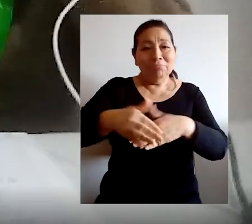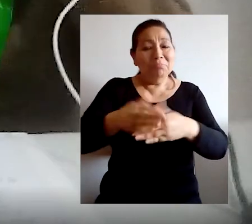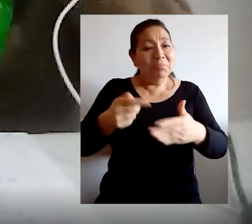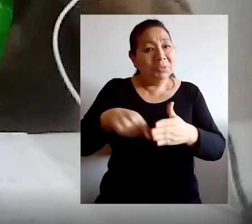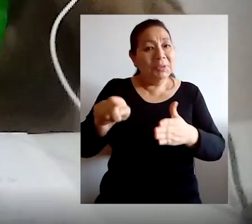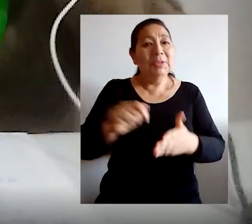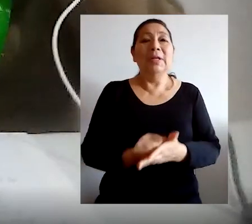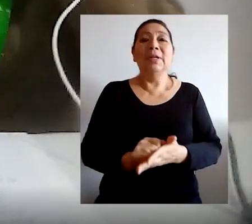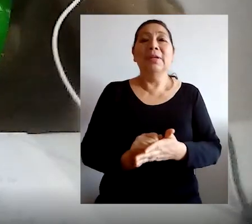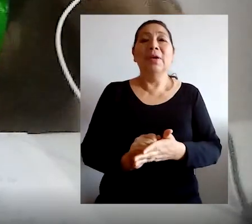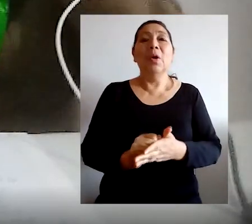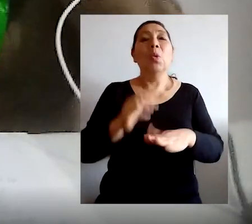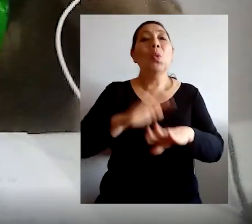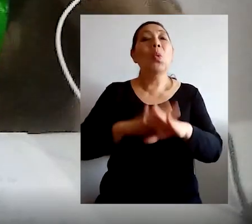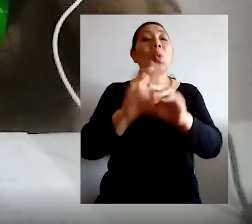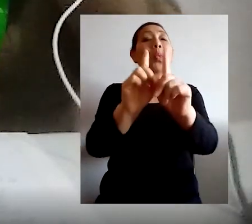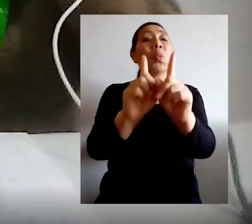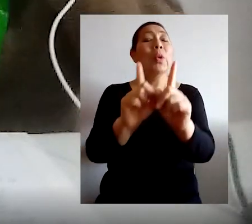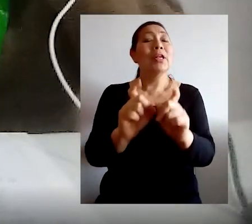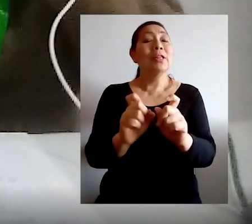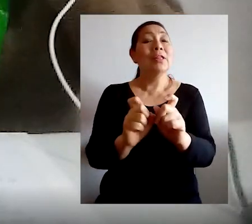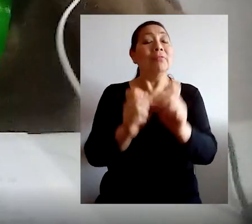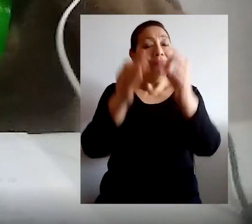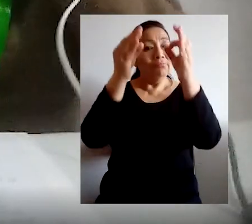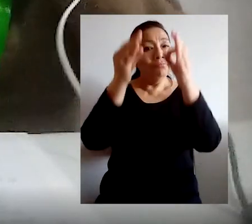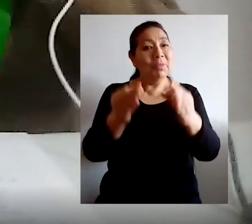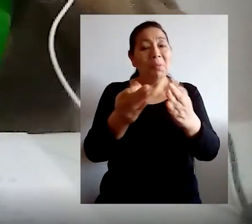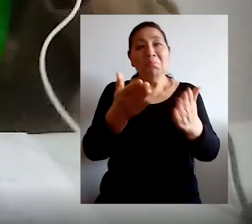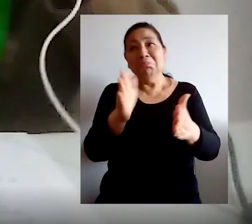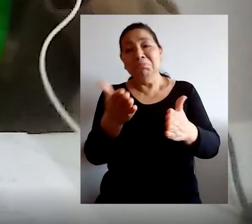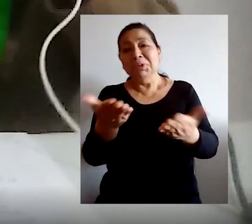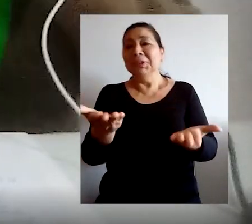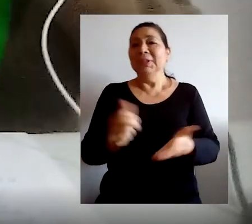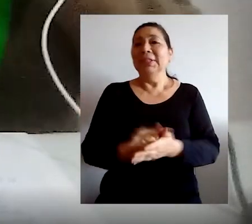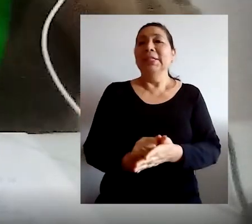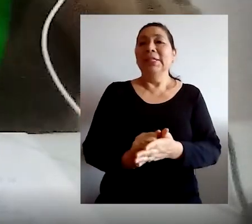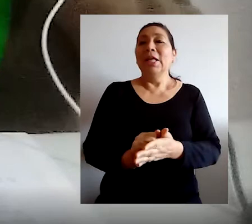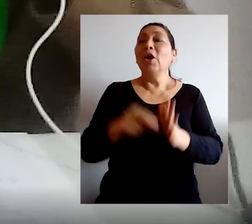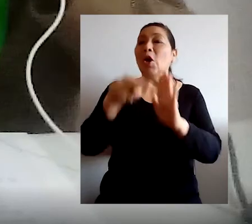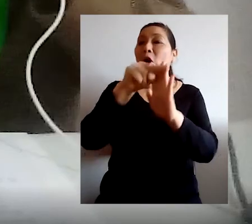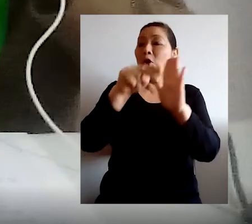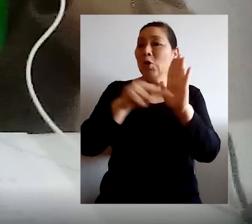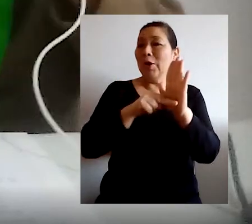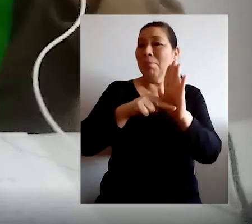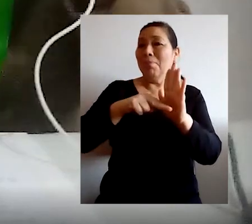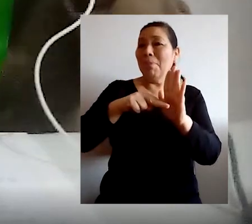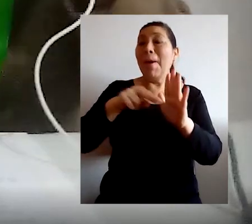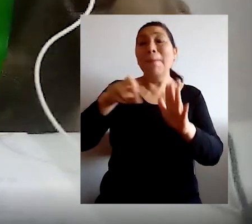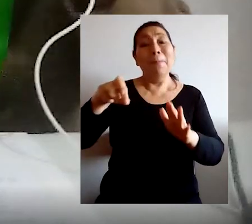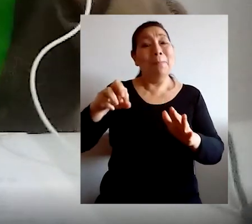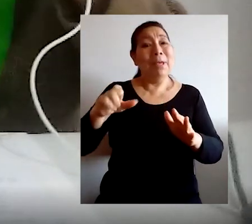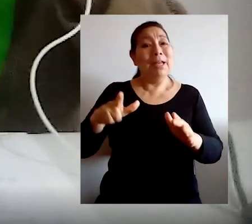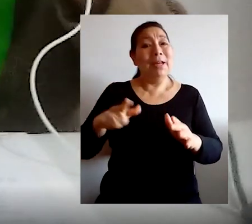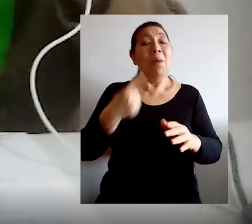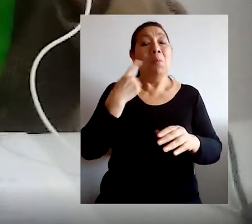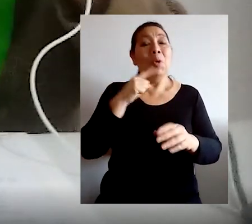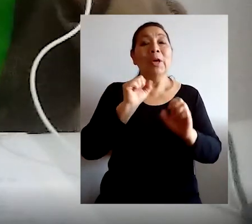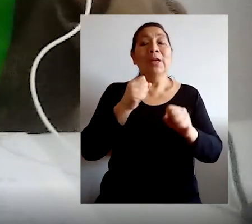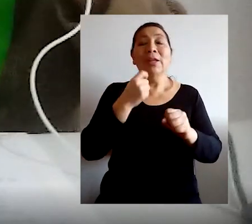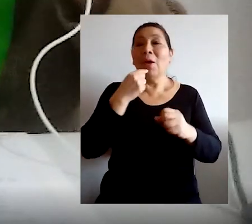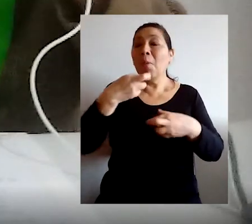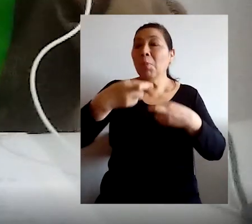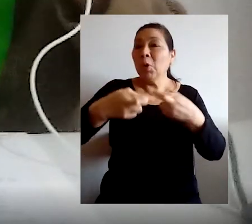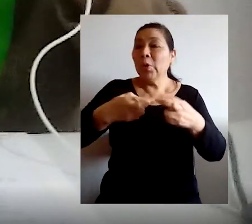emitir un pronunciamiento respecto a cuestionamientos de la correcta o incorrecta aplicación de la norma penal. Señores magistrados, considera